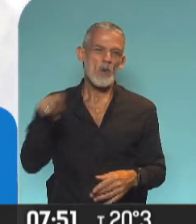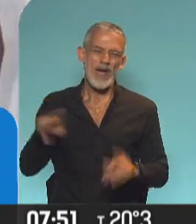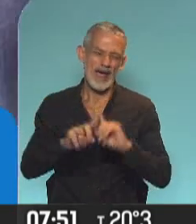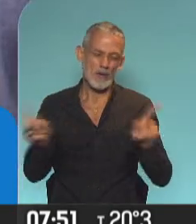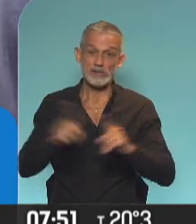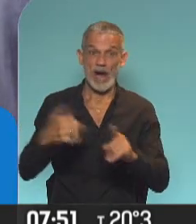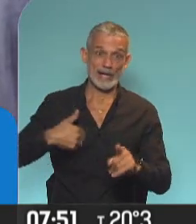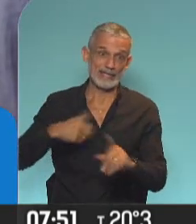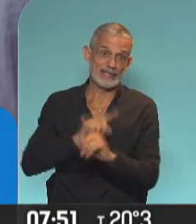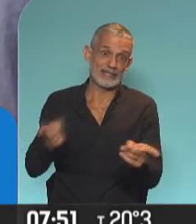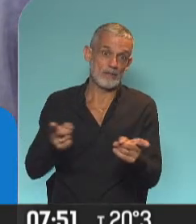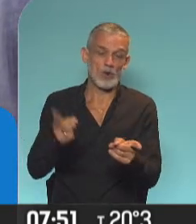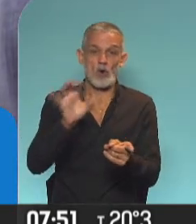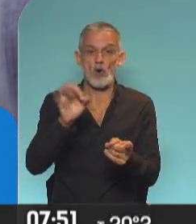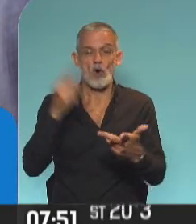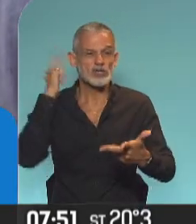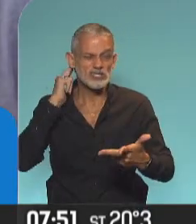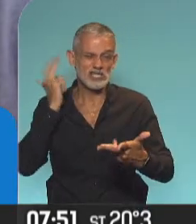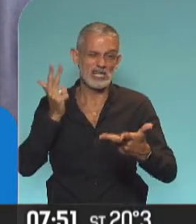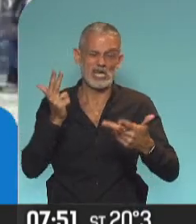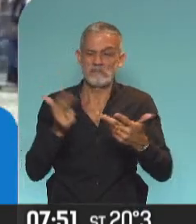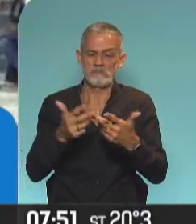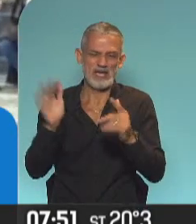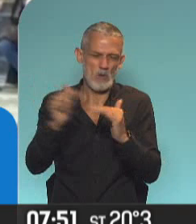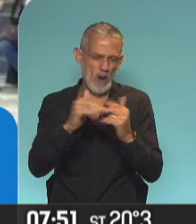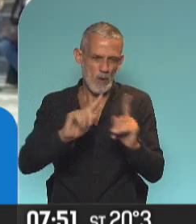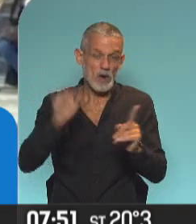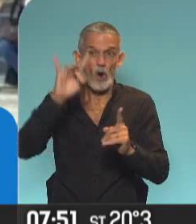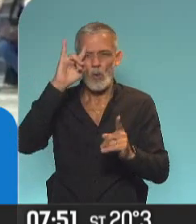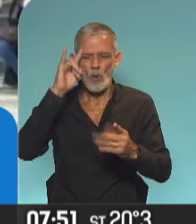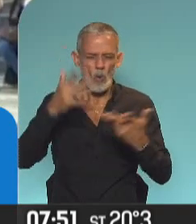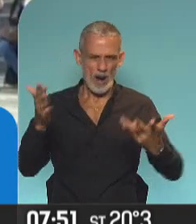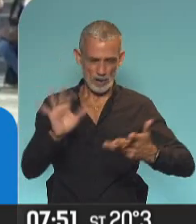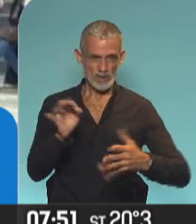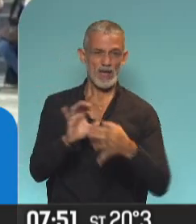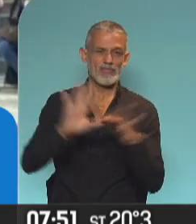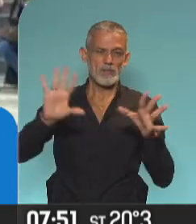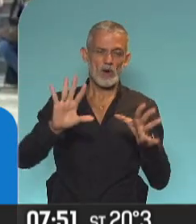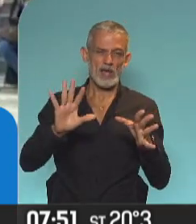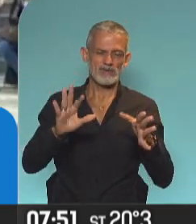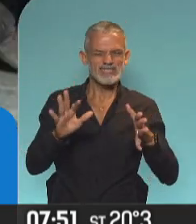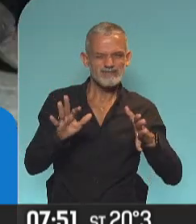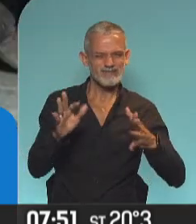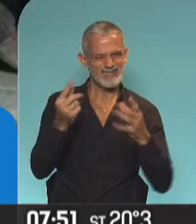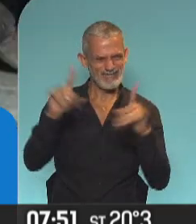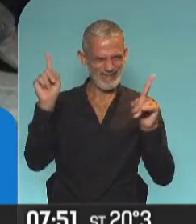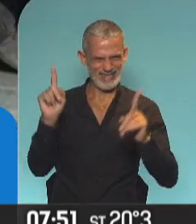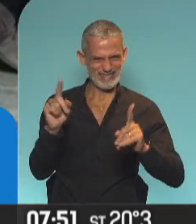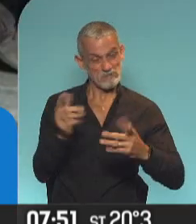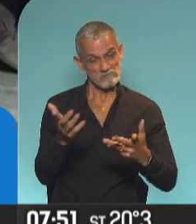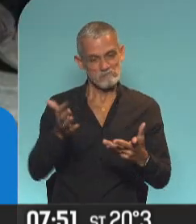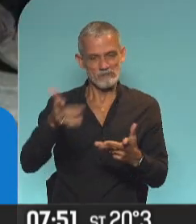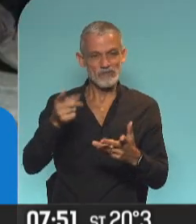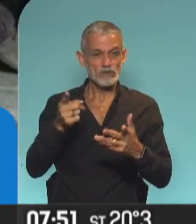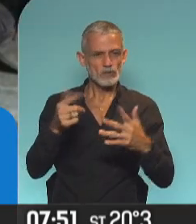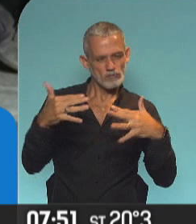tampoco es Argentina. Claro. O Chile, qué sé yo, o Uruguay, digamos. Una democracia más conocida de la que tenemos. Una democracia consolidada. Claro. Por eso es